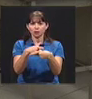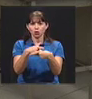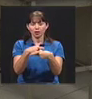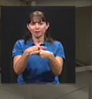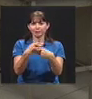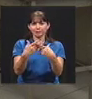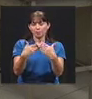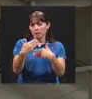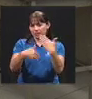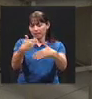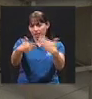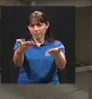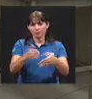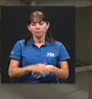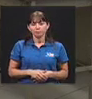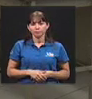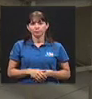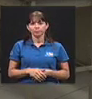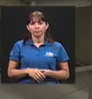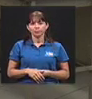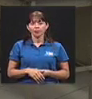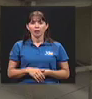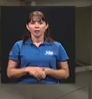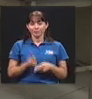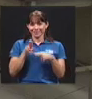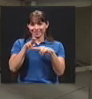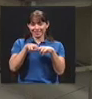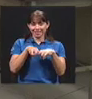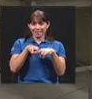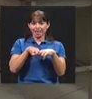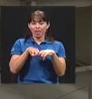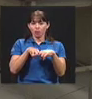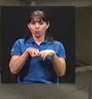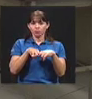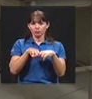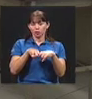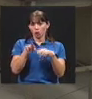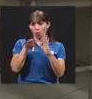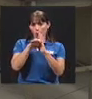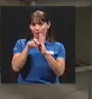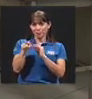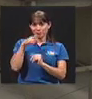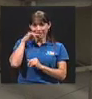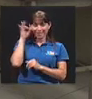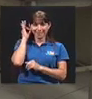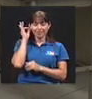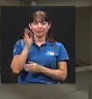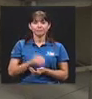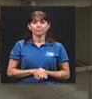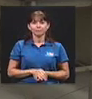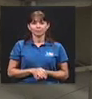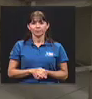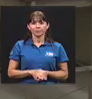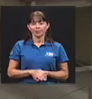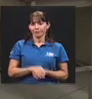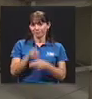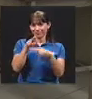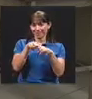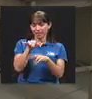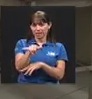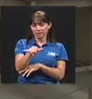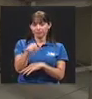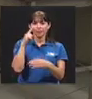complicaciones posturales más adelante. El estar sentado en posiciones como la que está la niña ahora